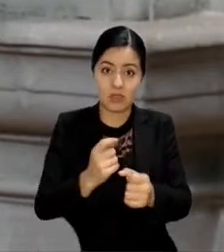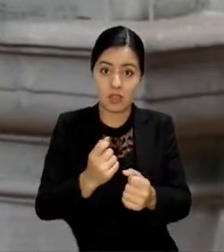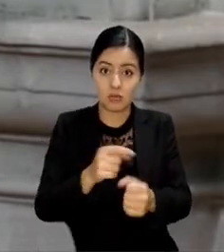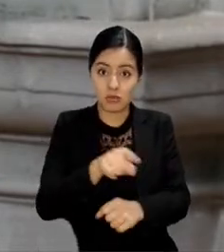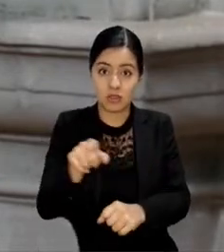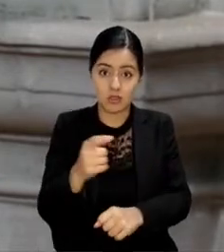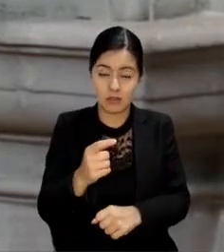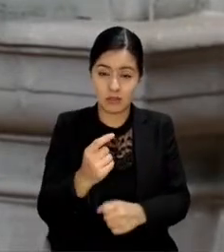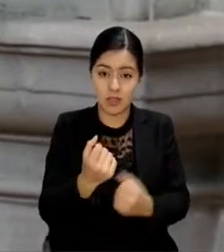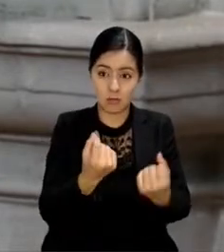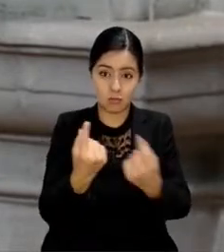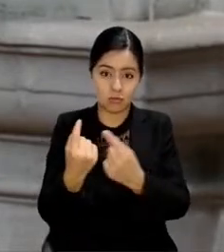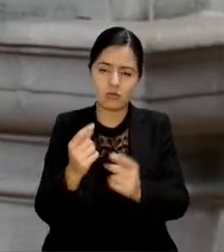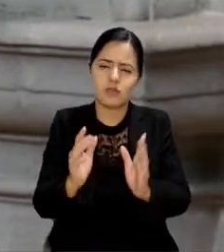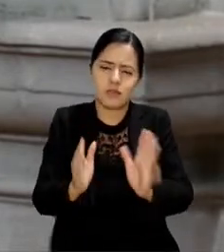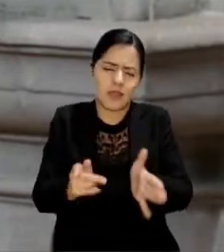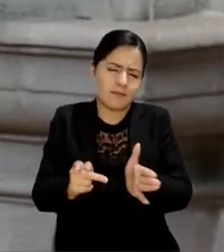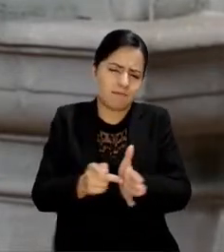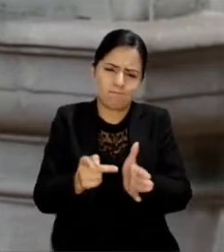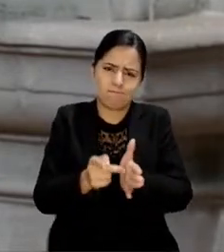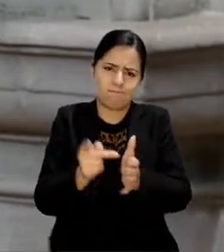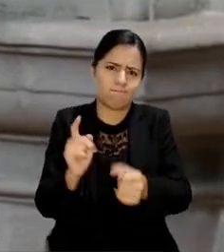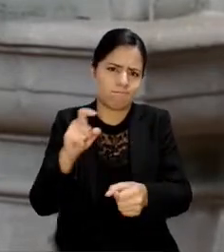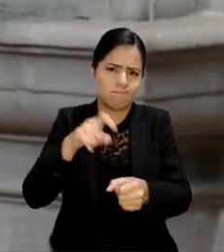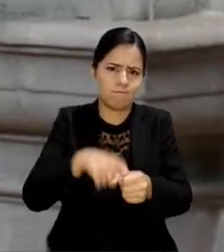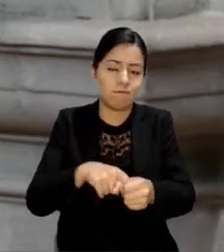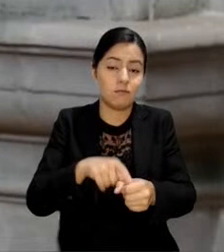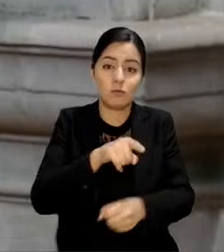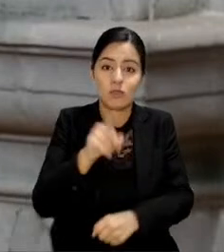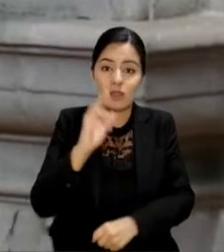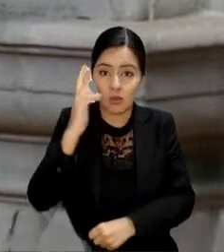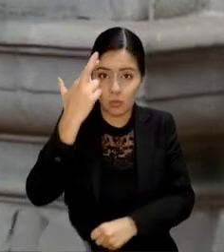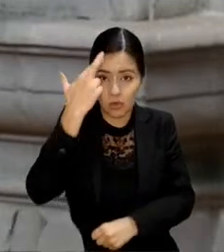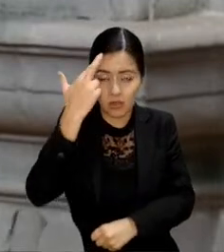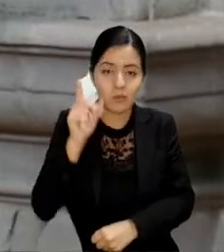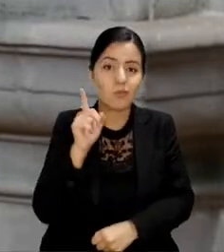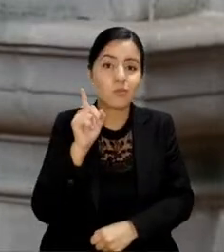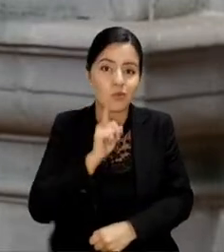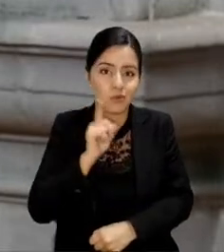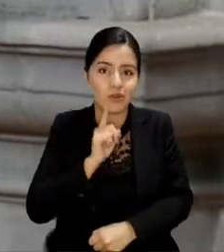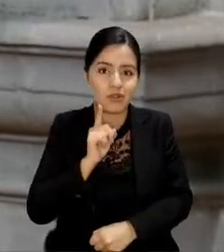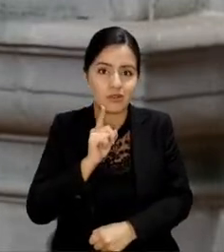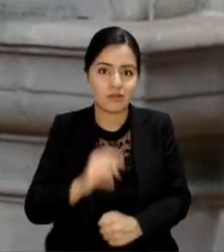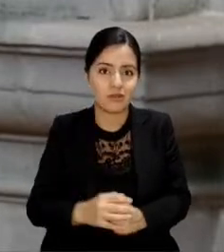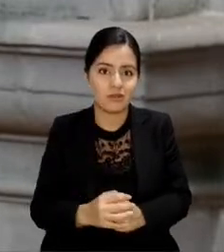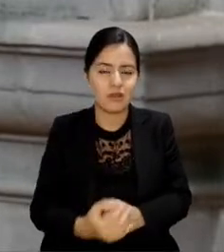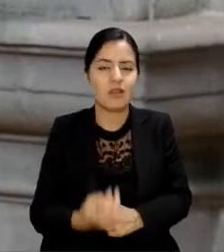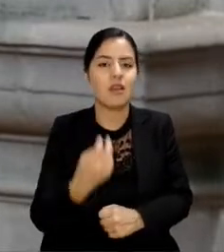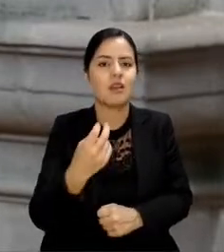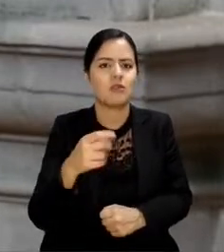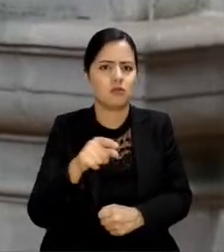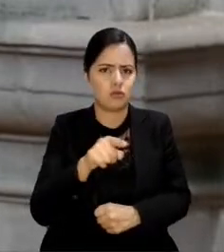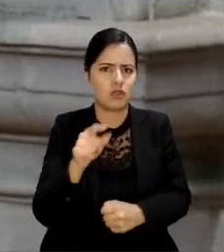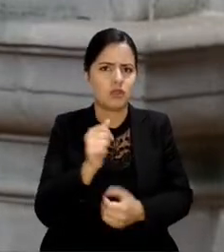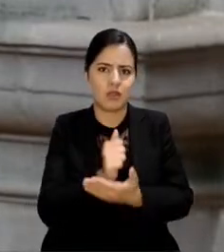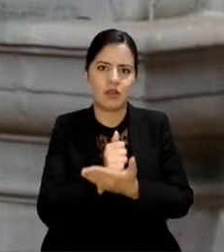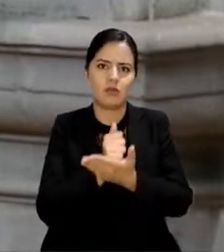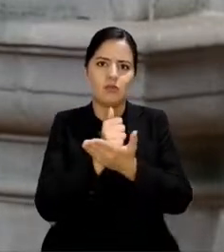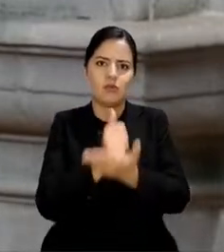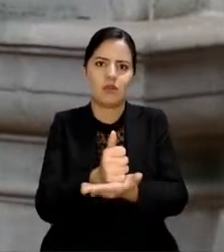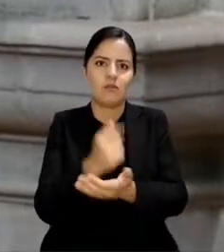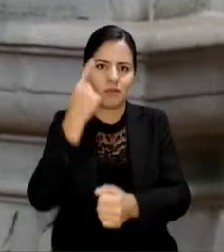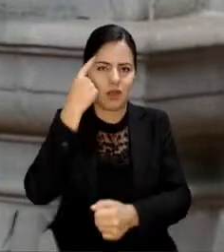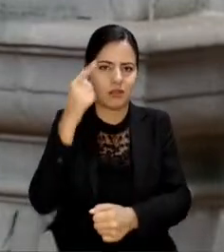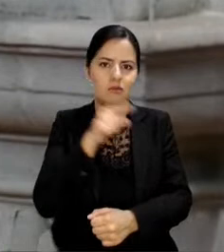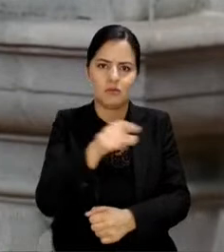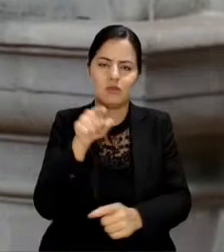la primera vez que ocupan este cargo o algún otro. Y les pido que recuerden que las mujeres son quienes salen y les ayudan a que puedan